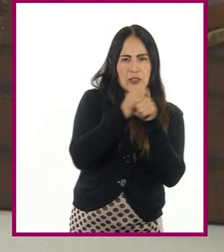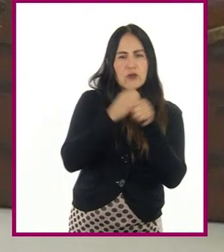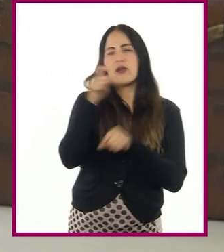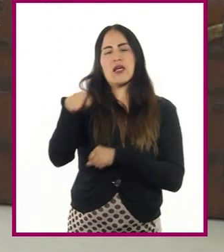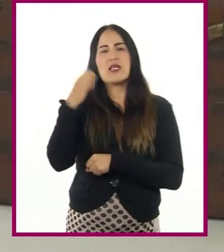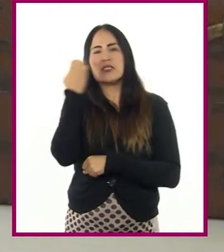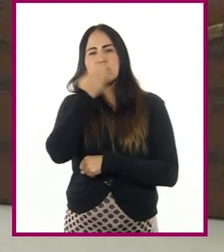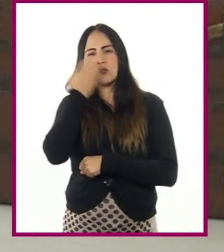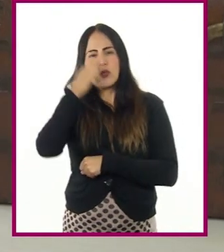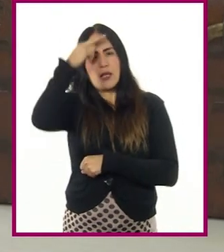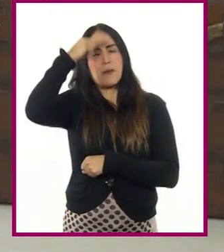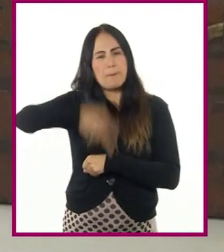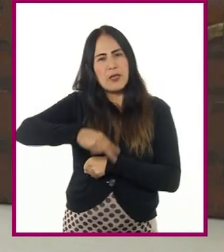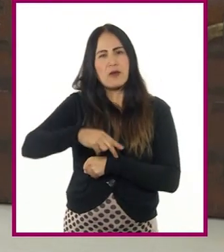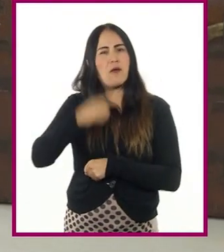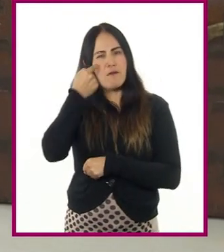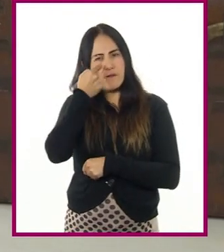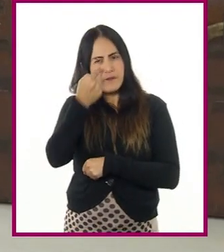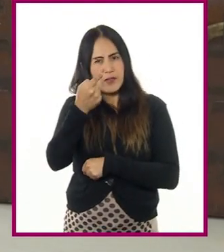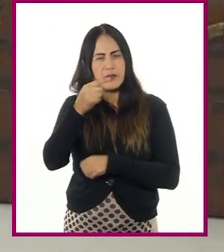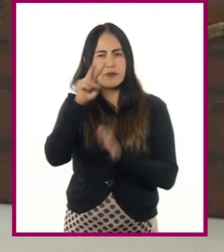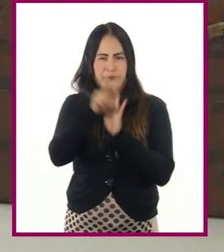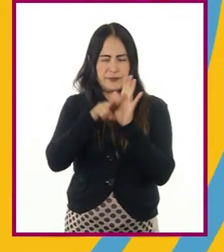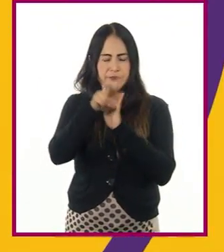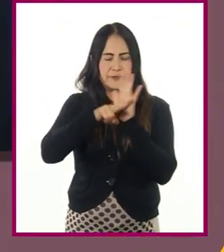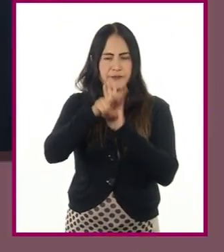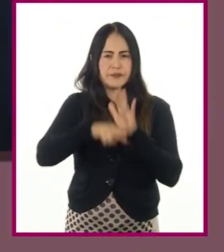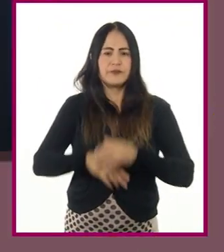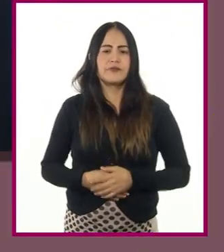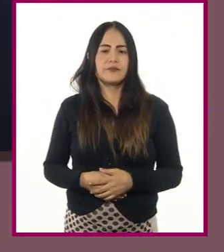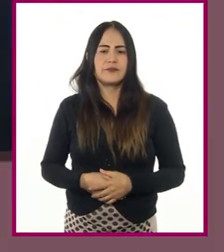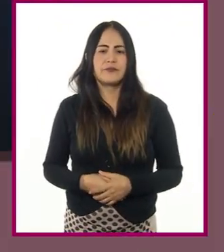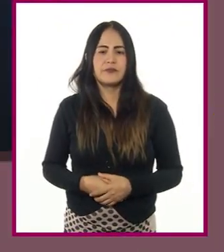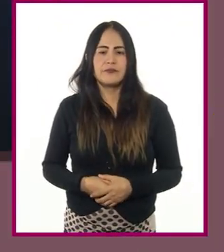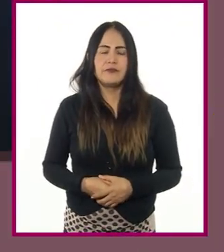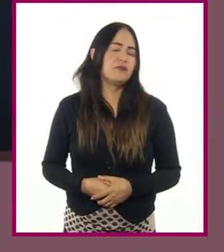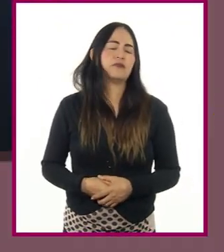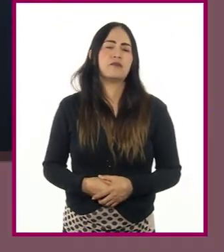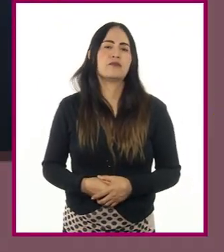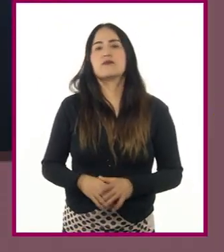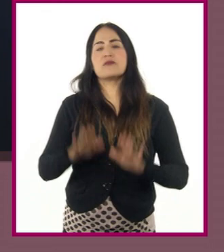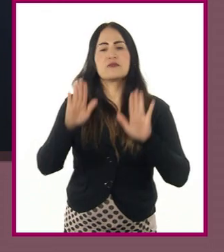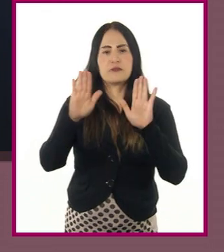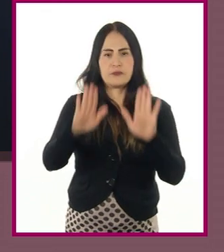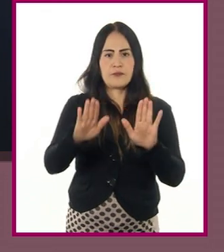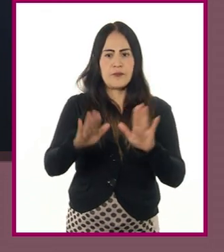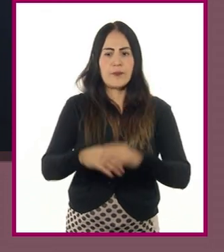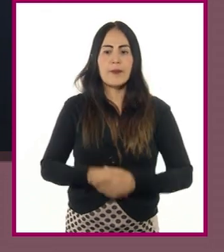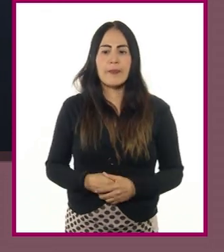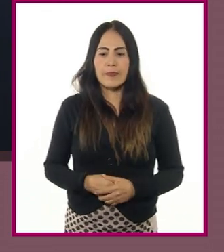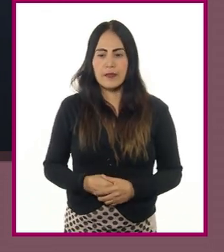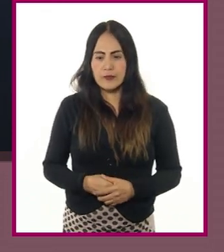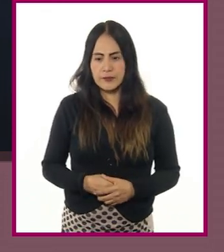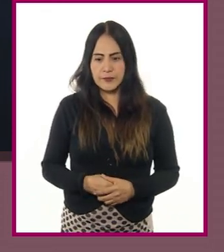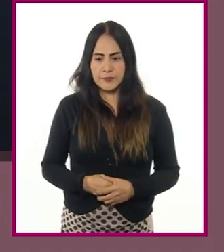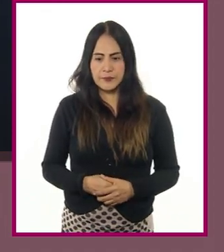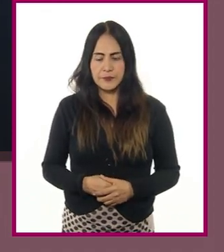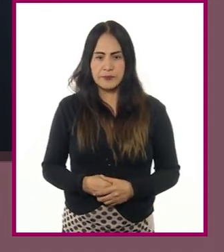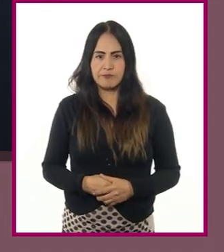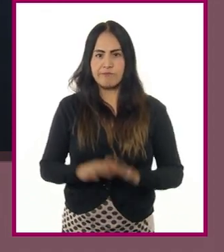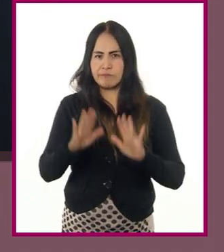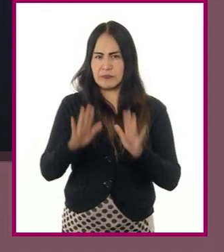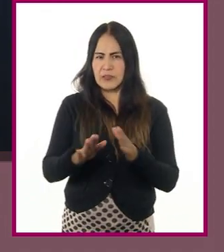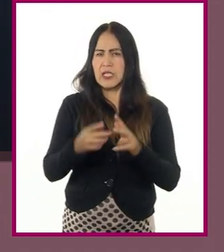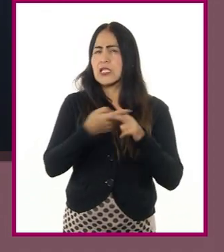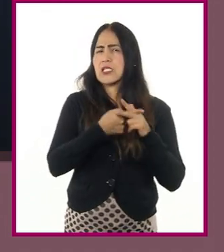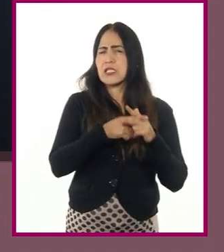México. Veamos y escuchemos el siguiente video. Quisiera dejar establecidas algunas de las cuestiones, digamos, sobre